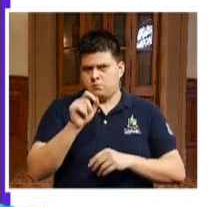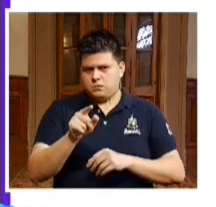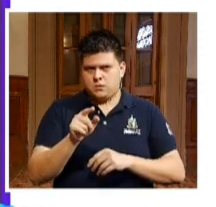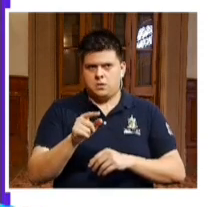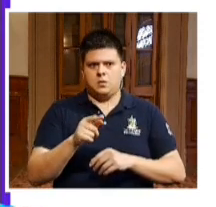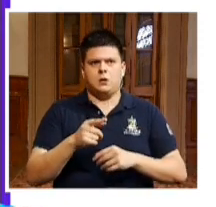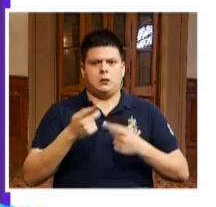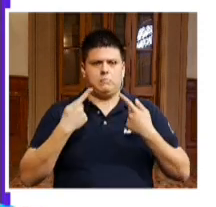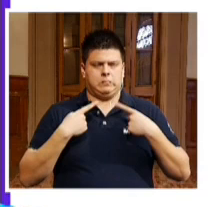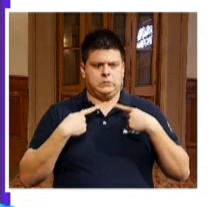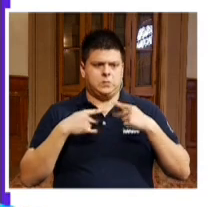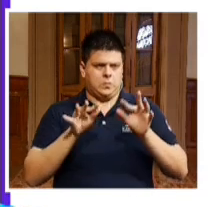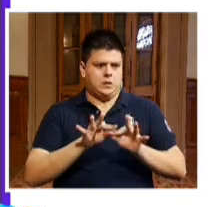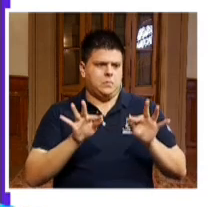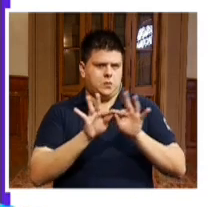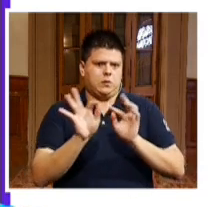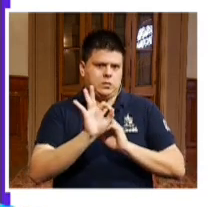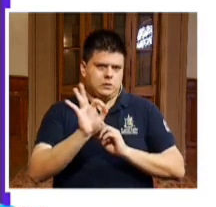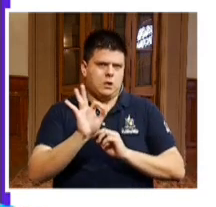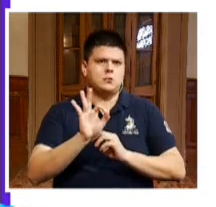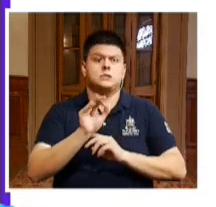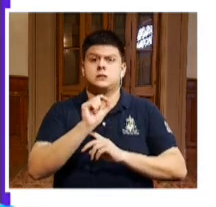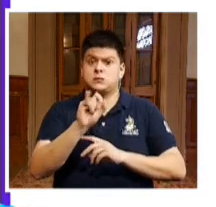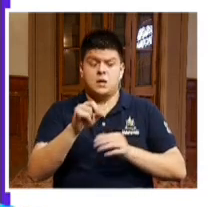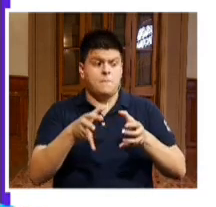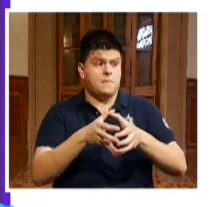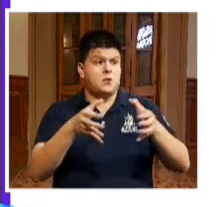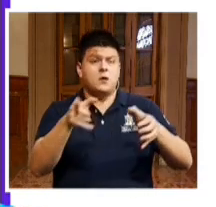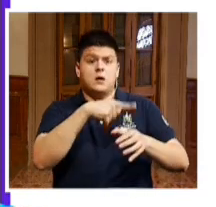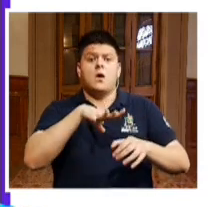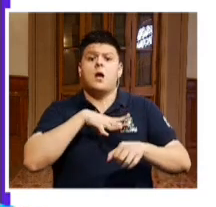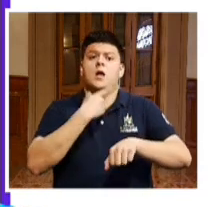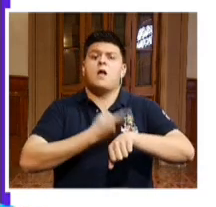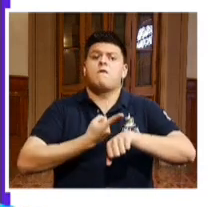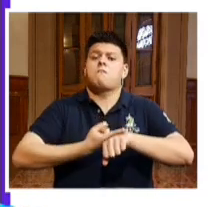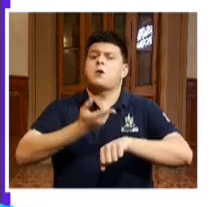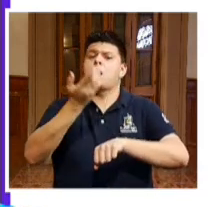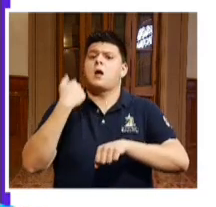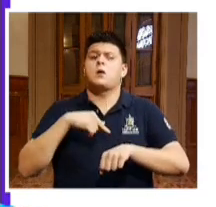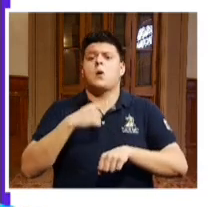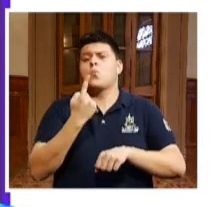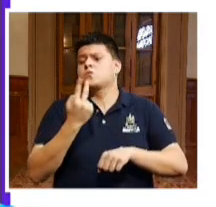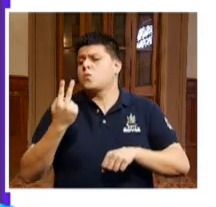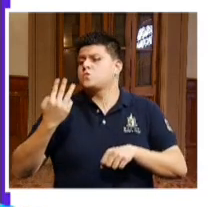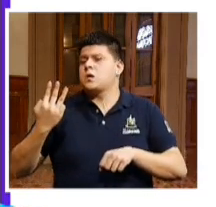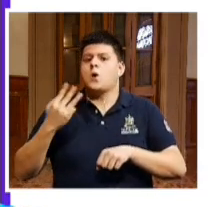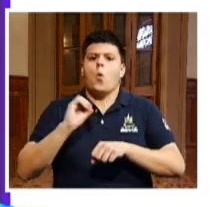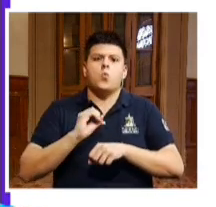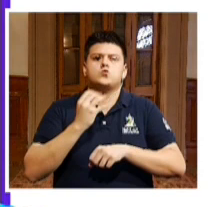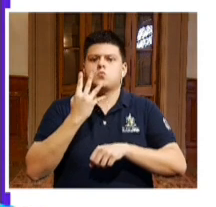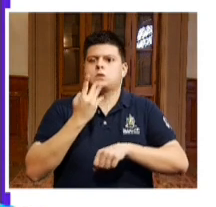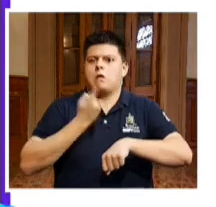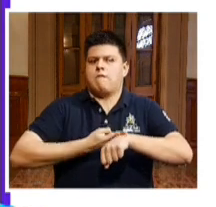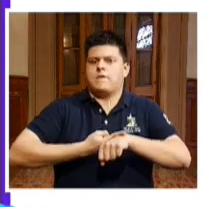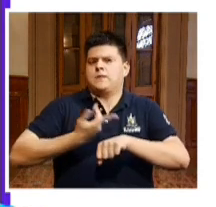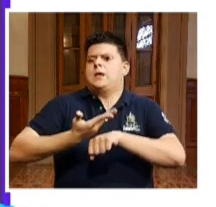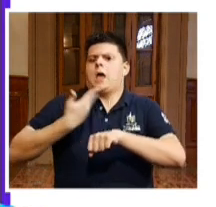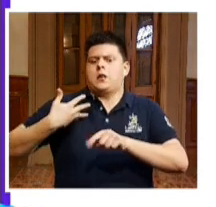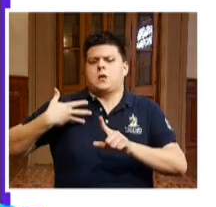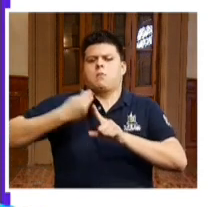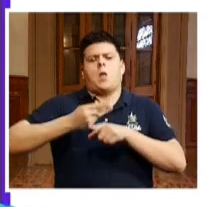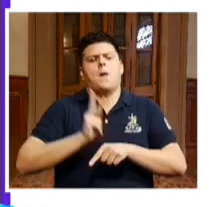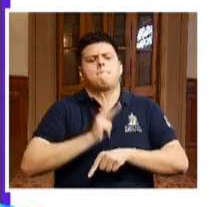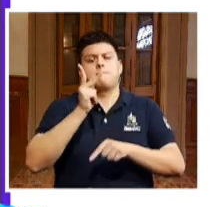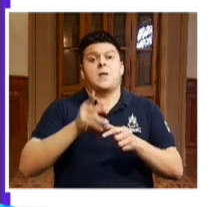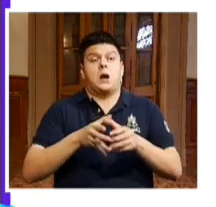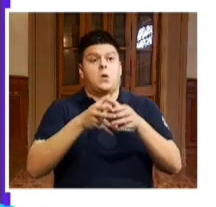una parte importante, quizá la mayoría, que tiene comorbilidades, que tiene 1, 2, 3 o hasta 4 comorbilidades, pero hay